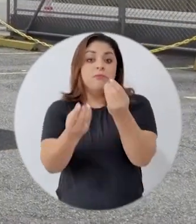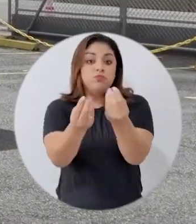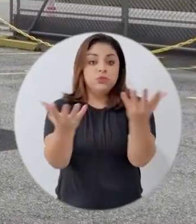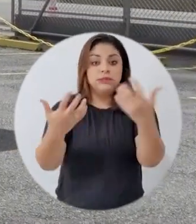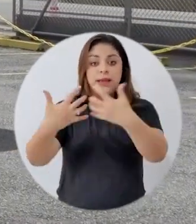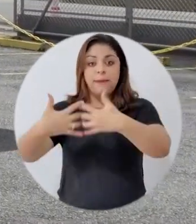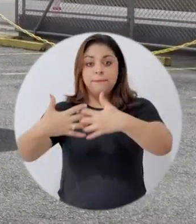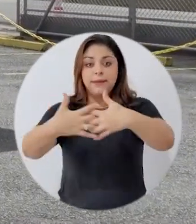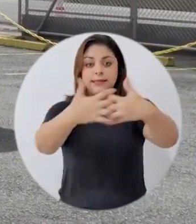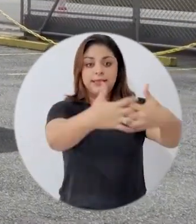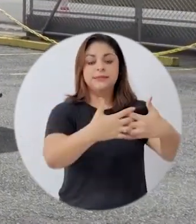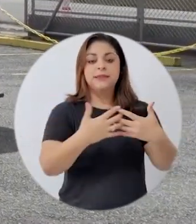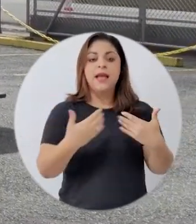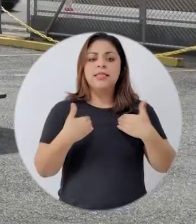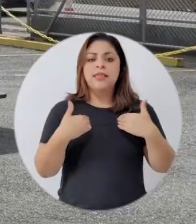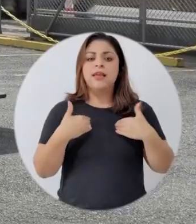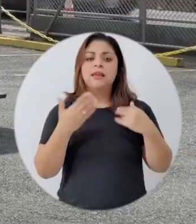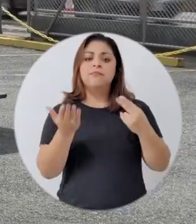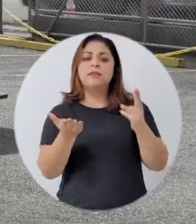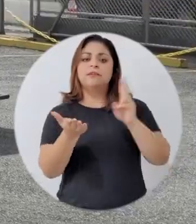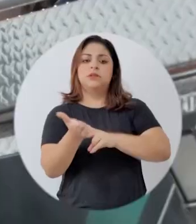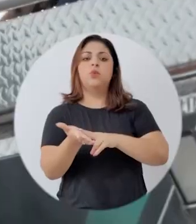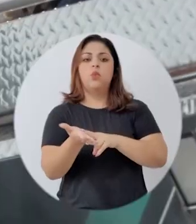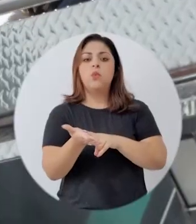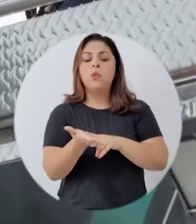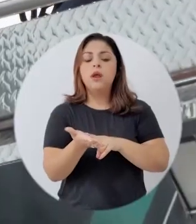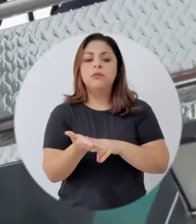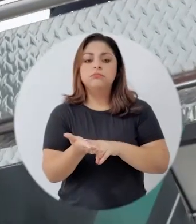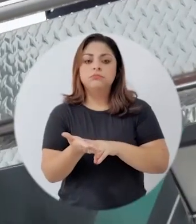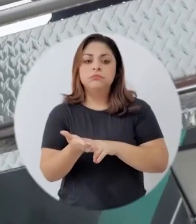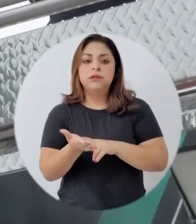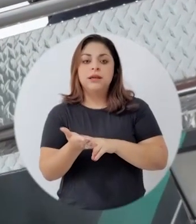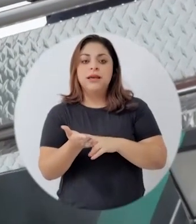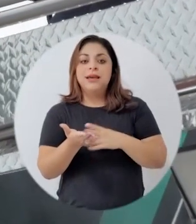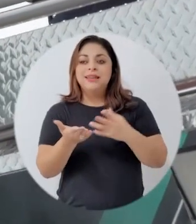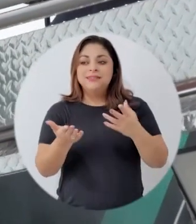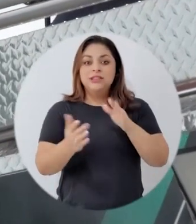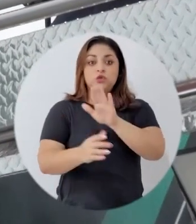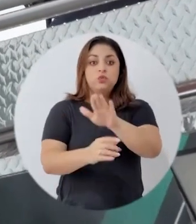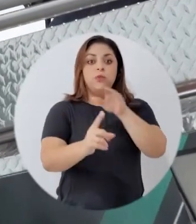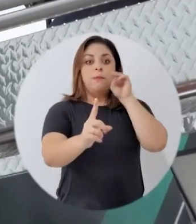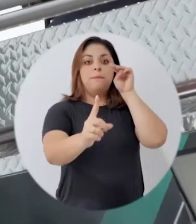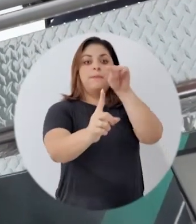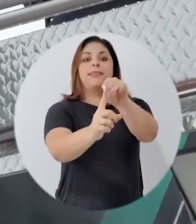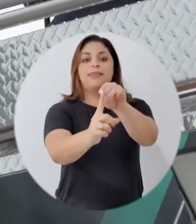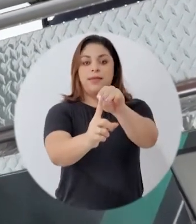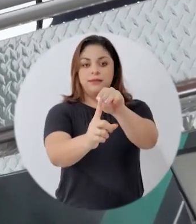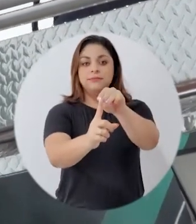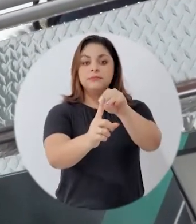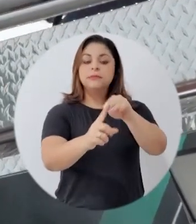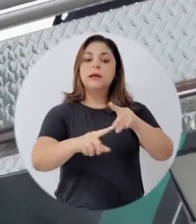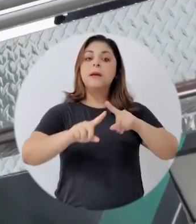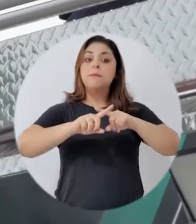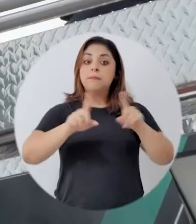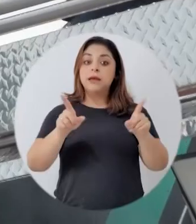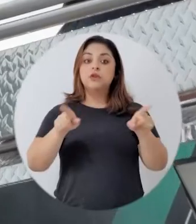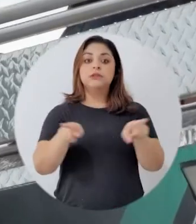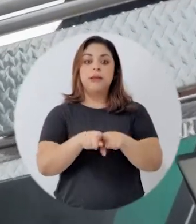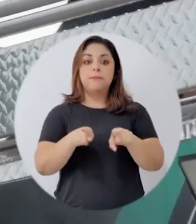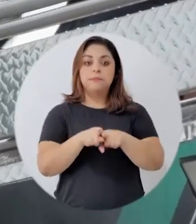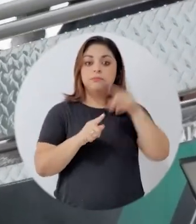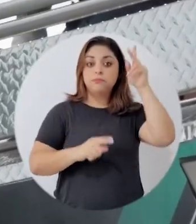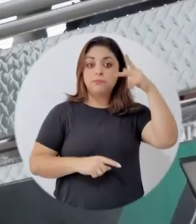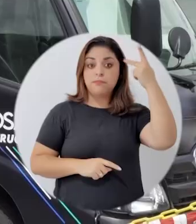empresas hoy están matriculadas no solo con la meta país de descarbonización, sino también ellos por